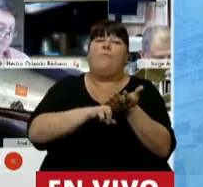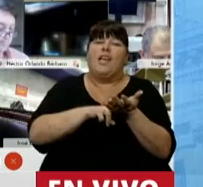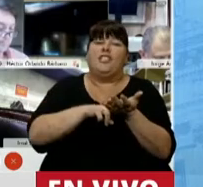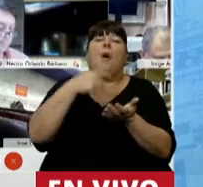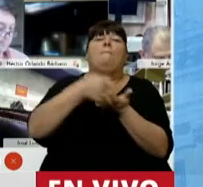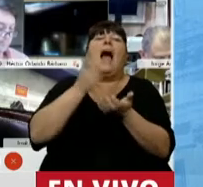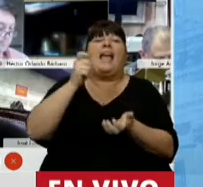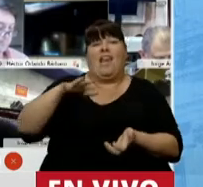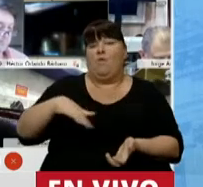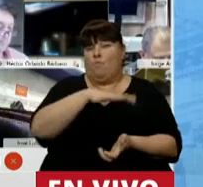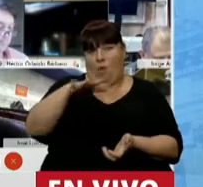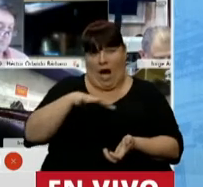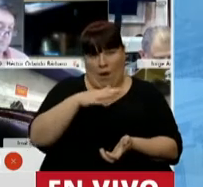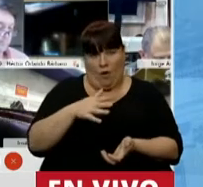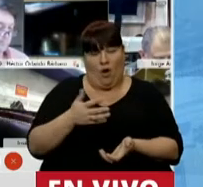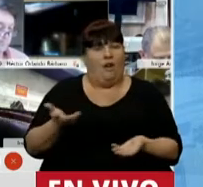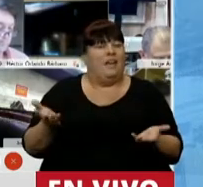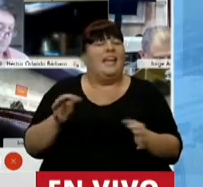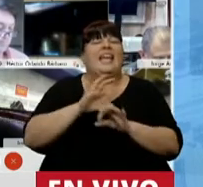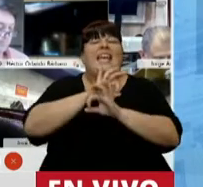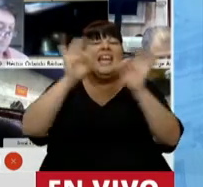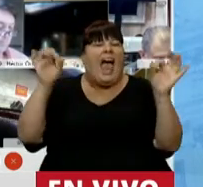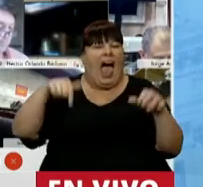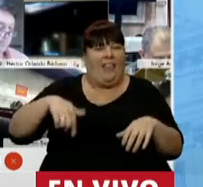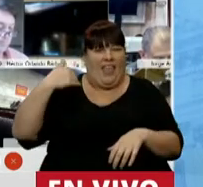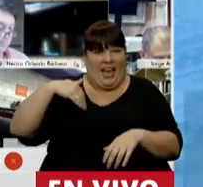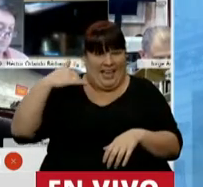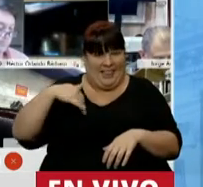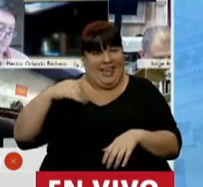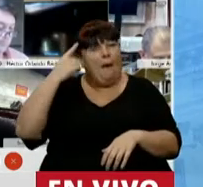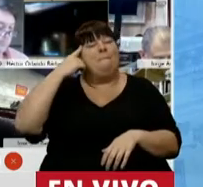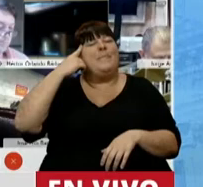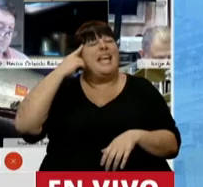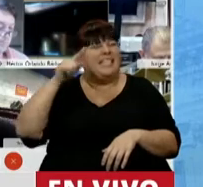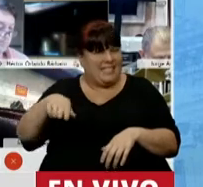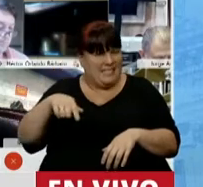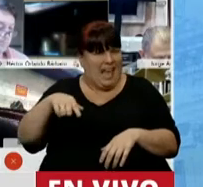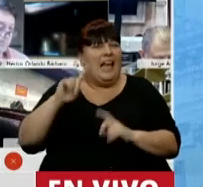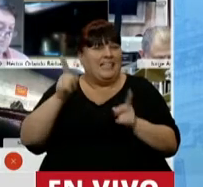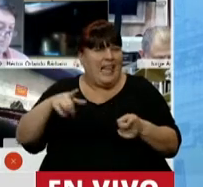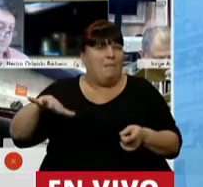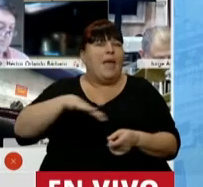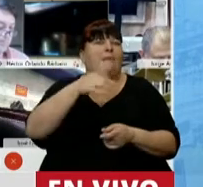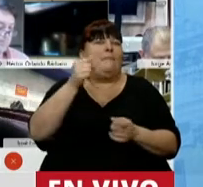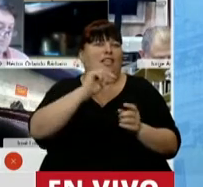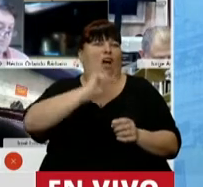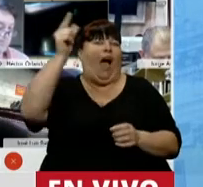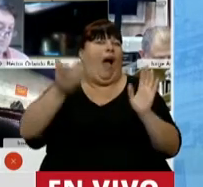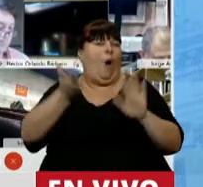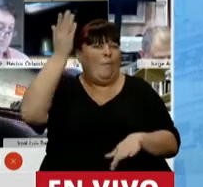lo va a pagar el pueblo, porque nadie en este país se cree que esto no se va a trasladar a los